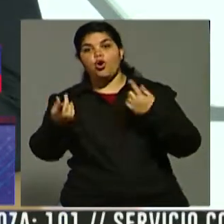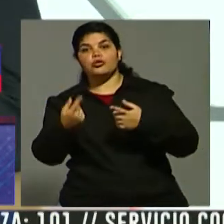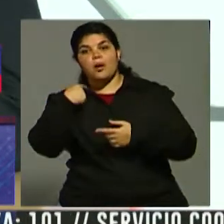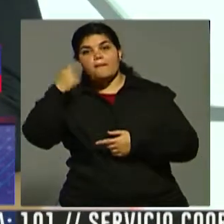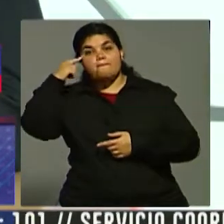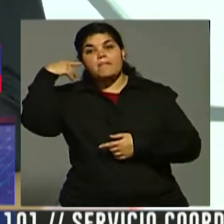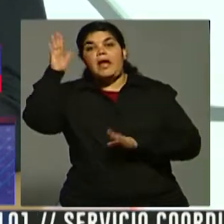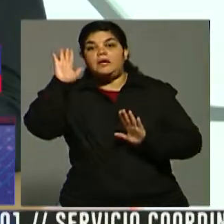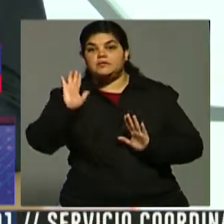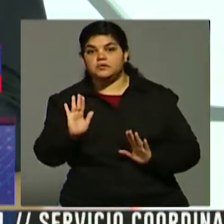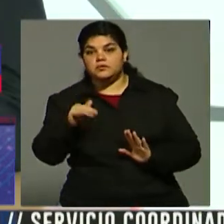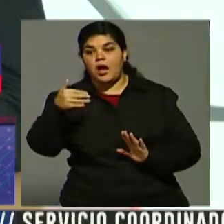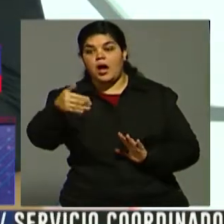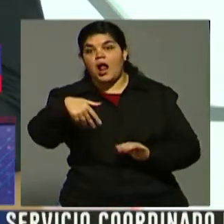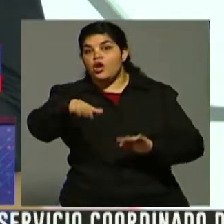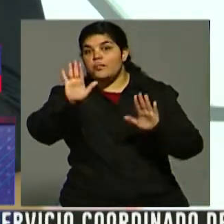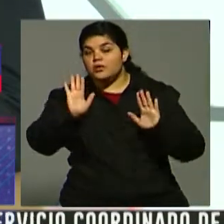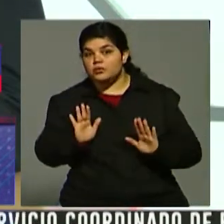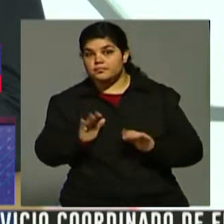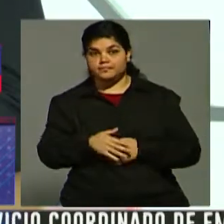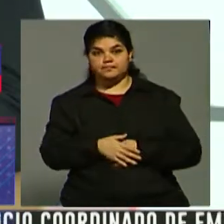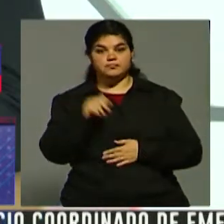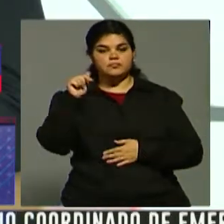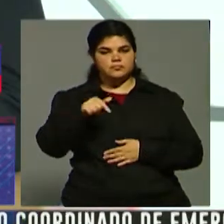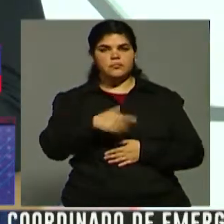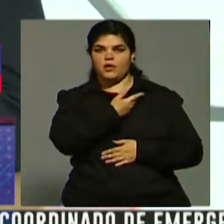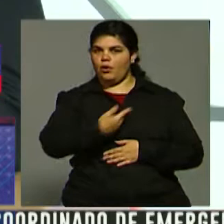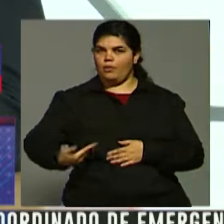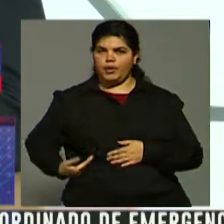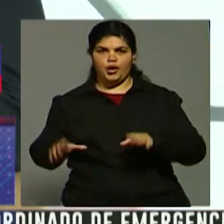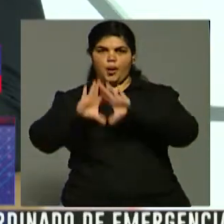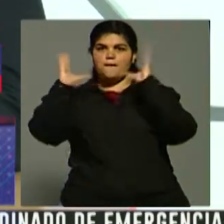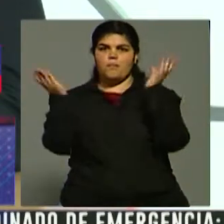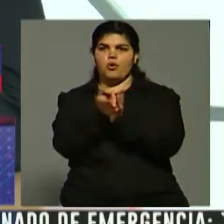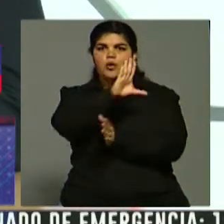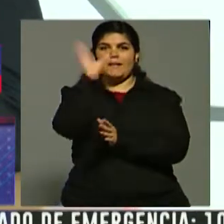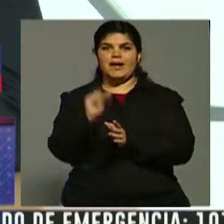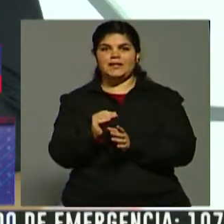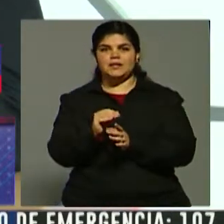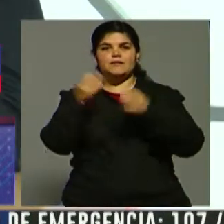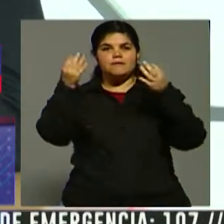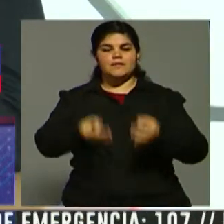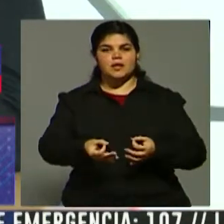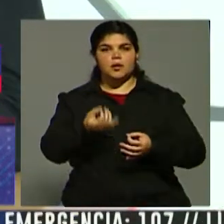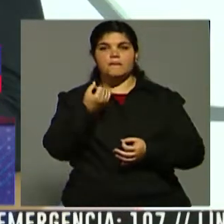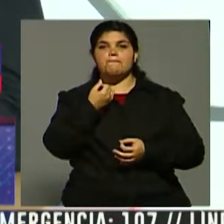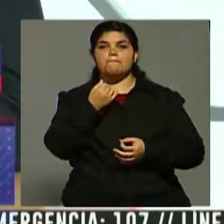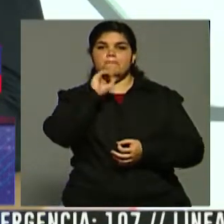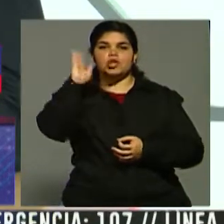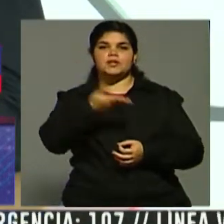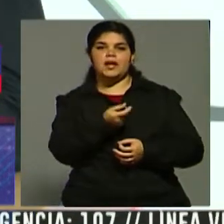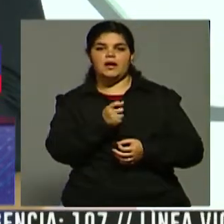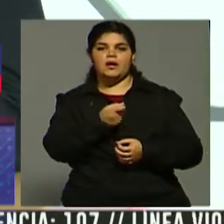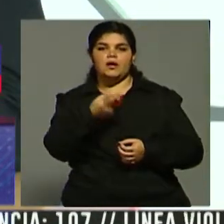cree que va a pasar. Para la mayoría de los gobiernos, en cualquier país del mundo, es muy difícil controlar la tasa de inflación. Ajá. Lo que es muy